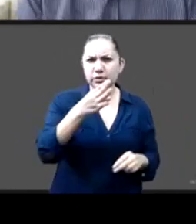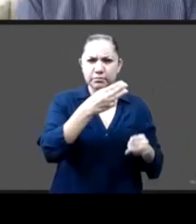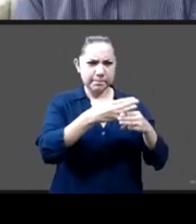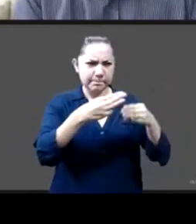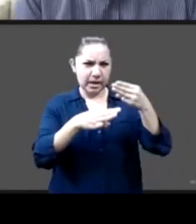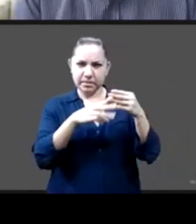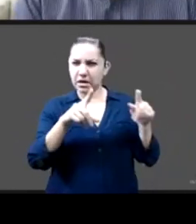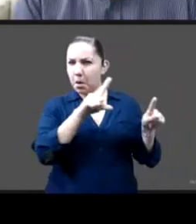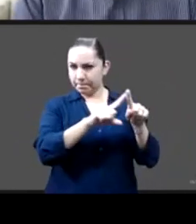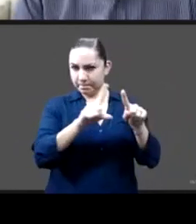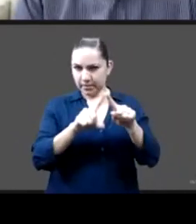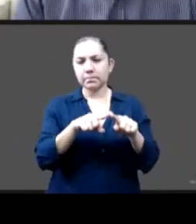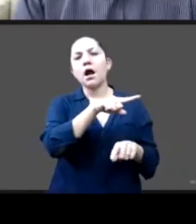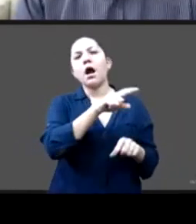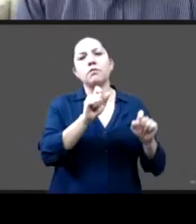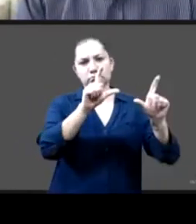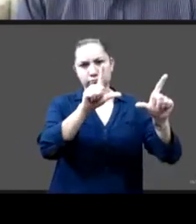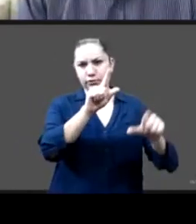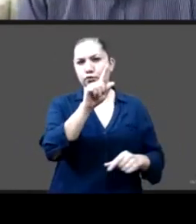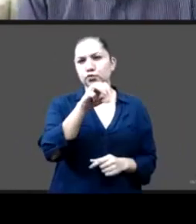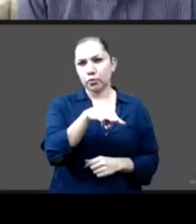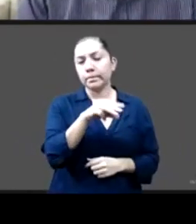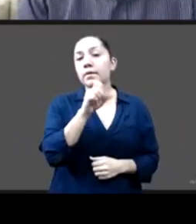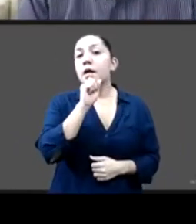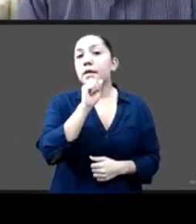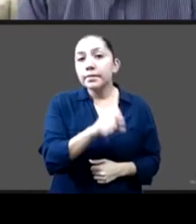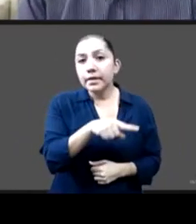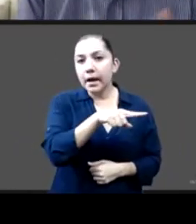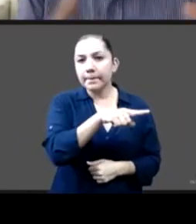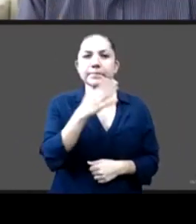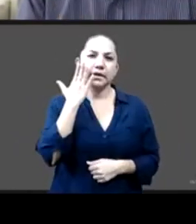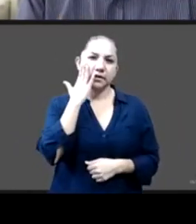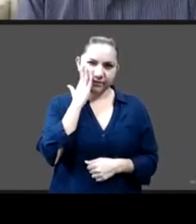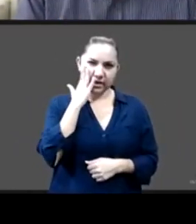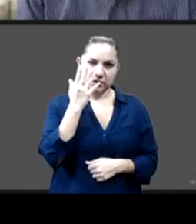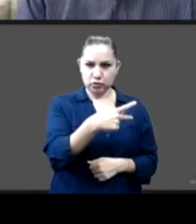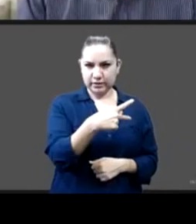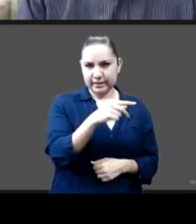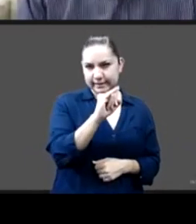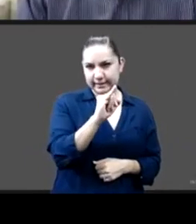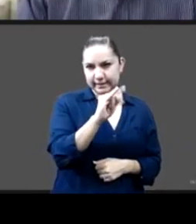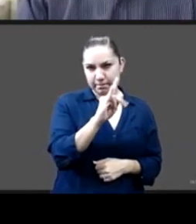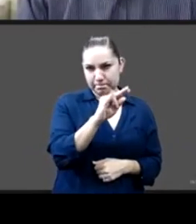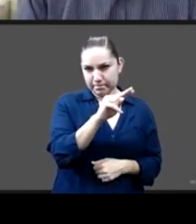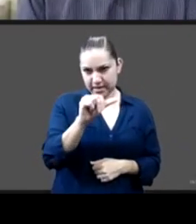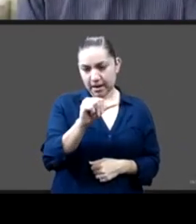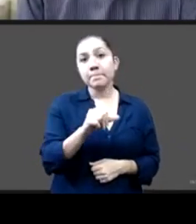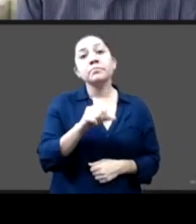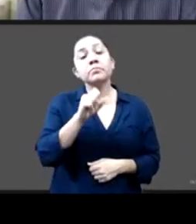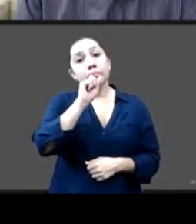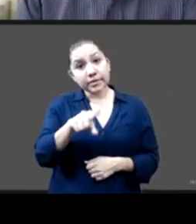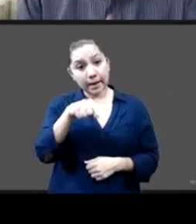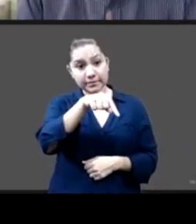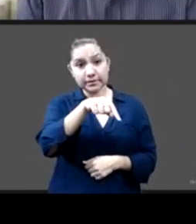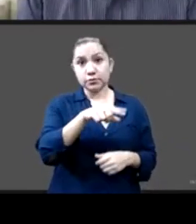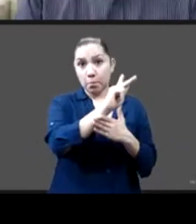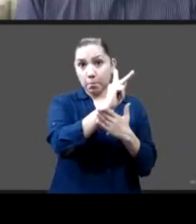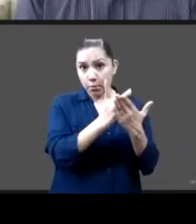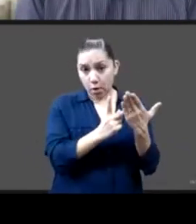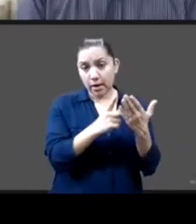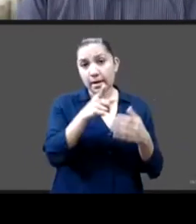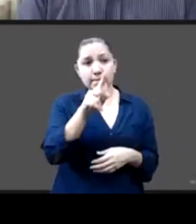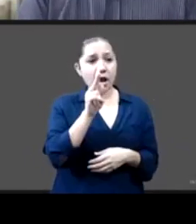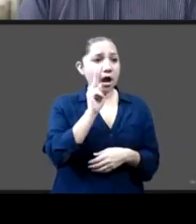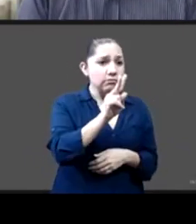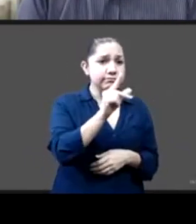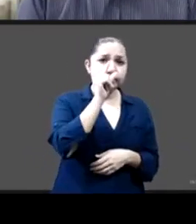Zoom, también se colocarán en el perfil de Facebook del CIPINA. Este programa lo pueden volver a mirar y a compartir. Y bueno, vamos